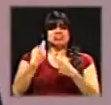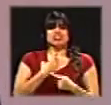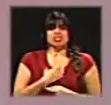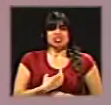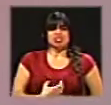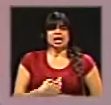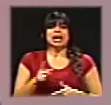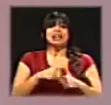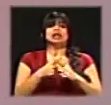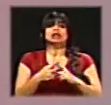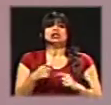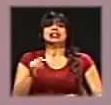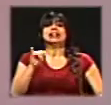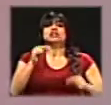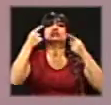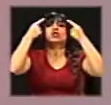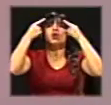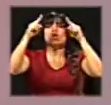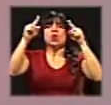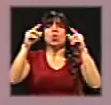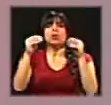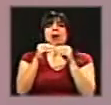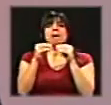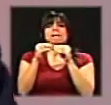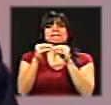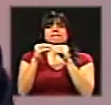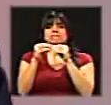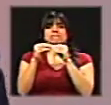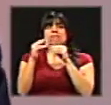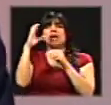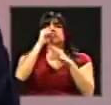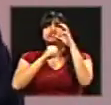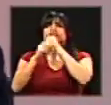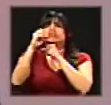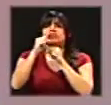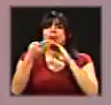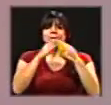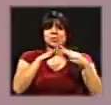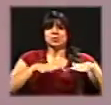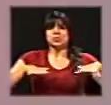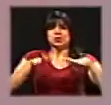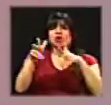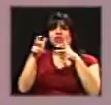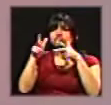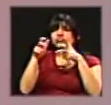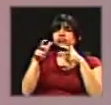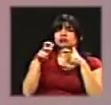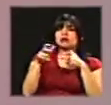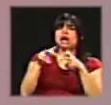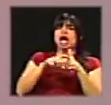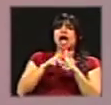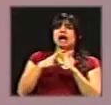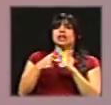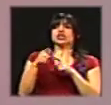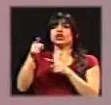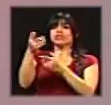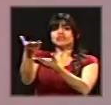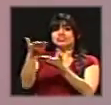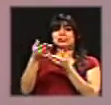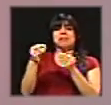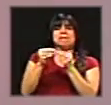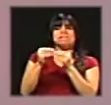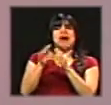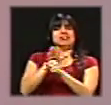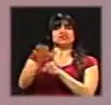también, digamos, logra tener mejor resonancia entre los públicos a los que está dirigido. Termina siendo una oferta un poco más completa, por decirlo